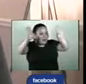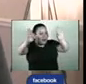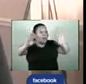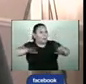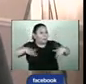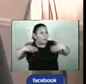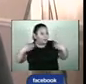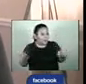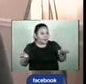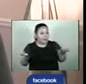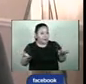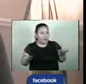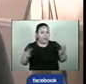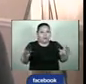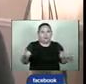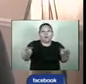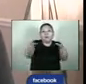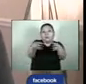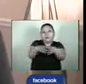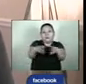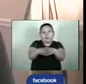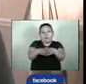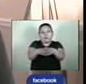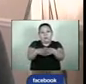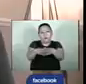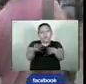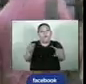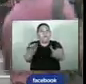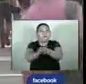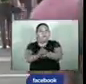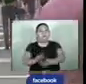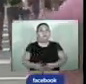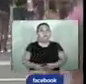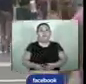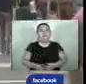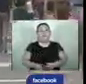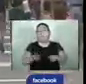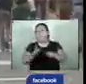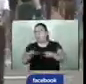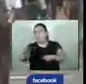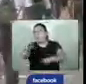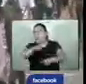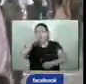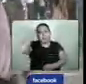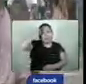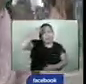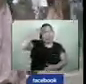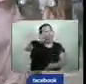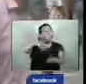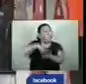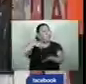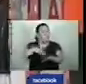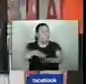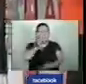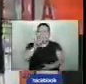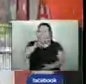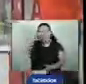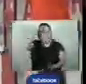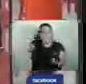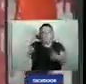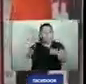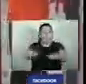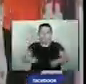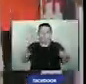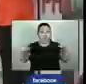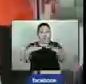espectro de la conformación de los matrimonios. Pero la población también opina y dice no estar a